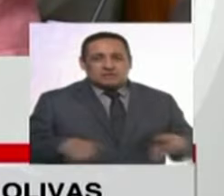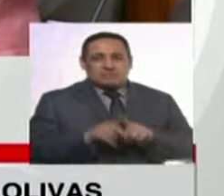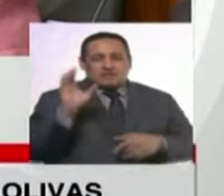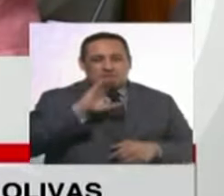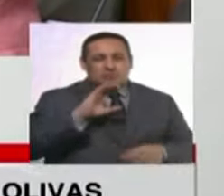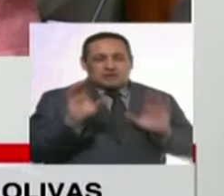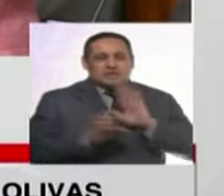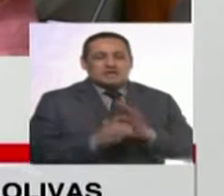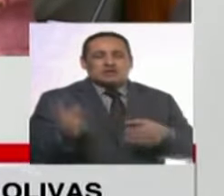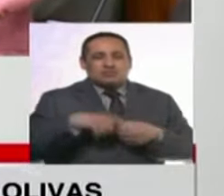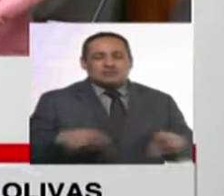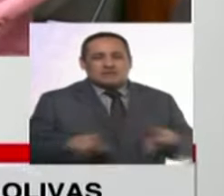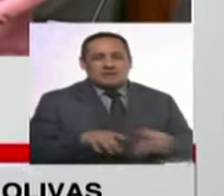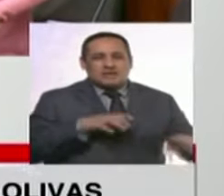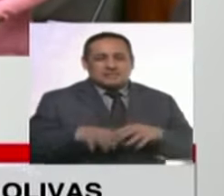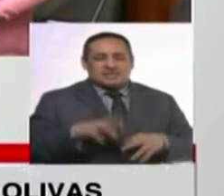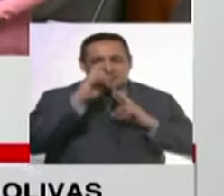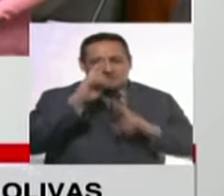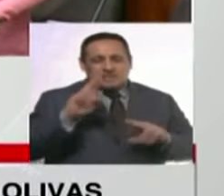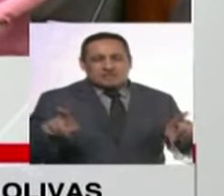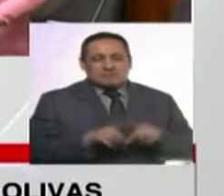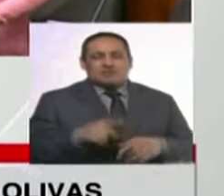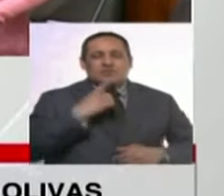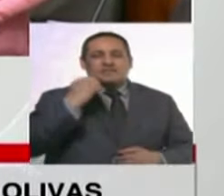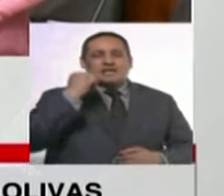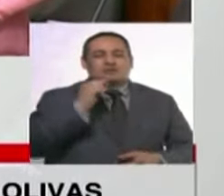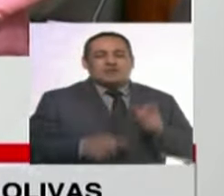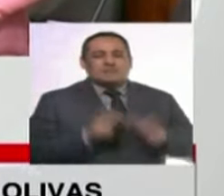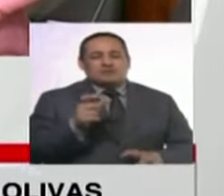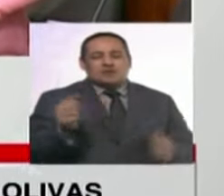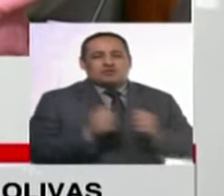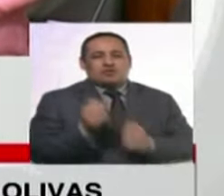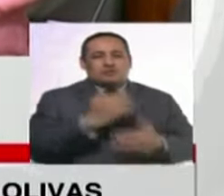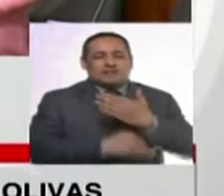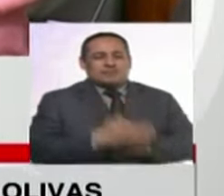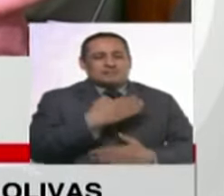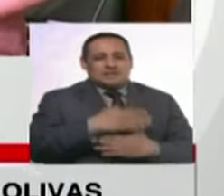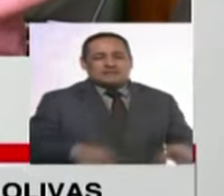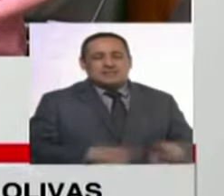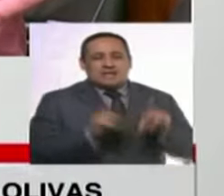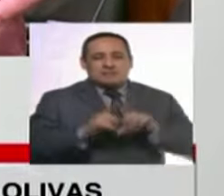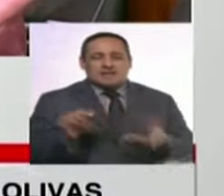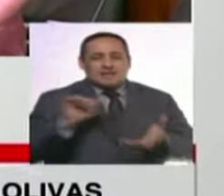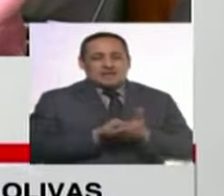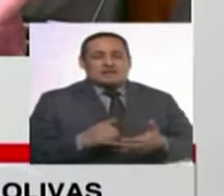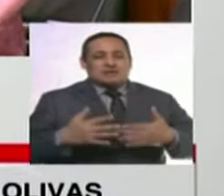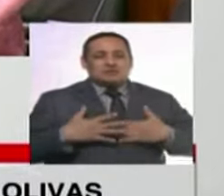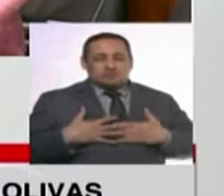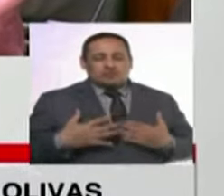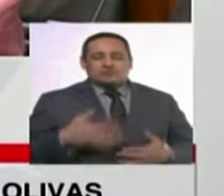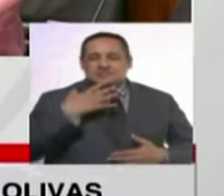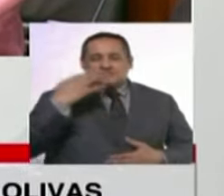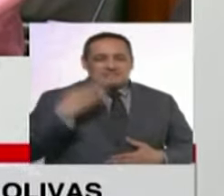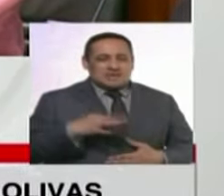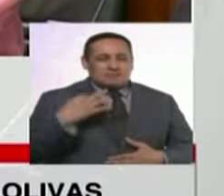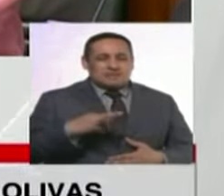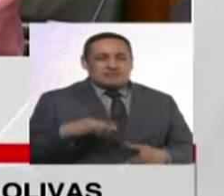busque incluir y hacer respetar los derechos de las personas con discapacidad a la cual siempre